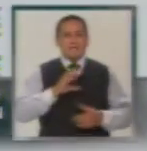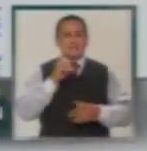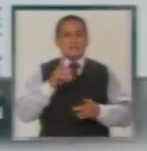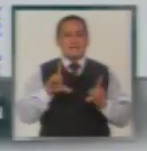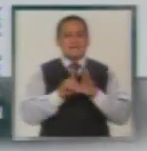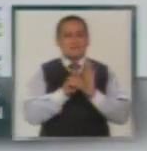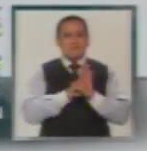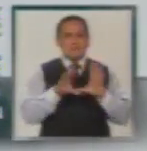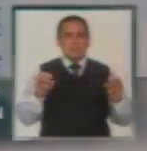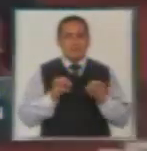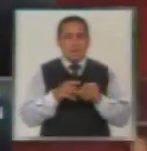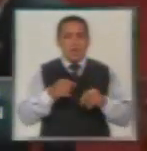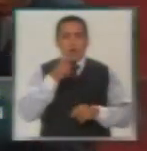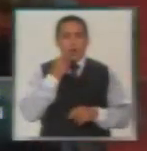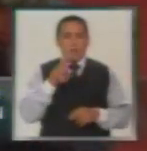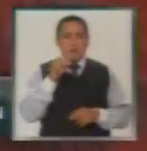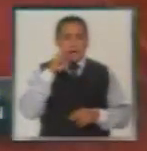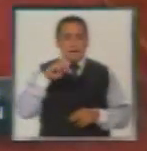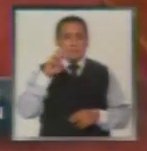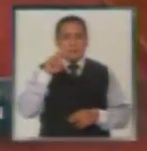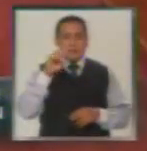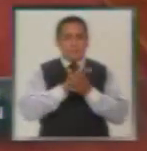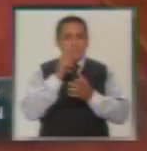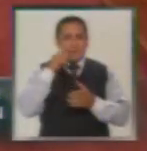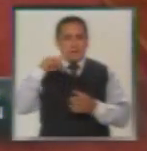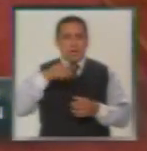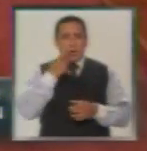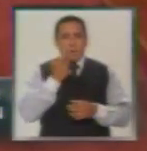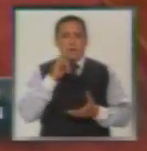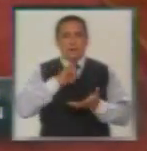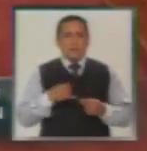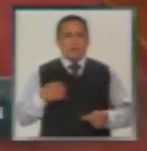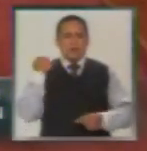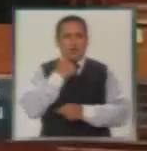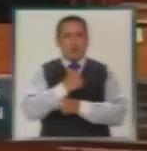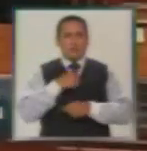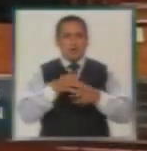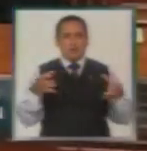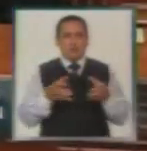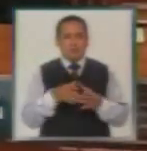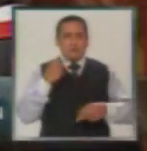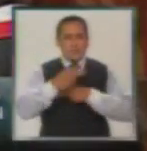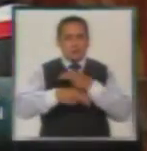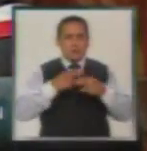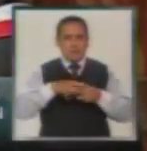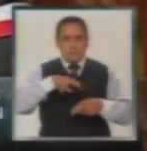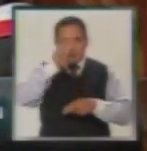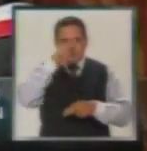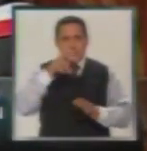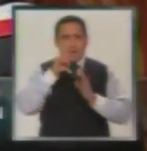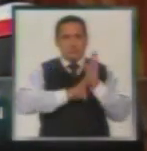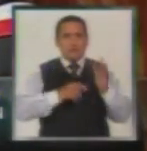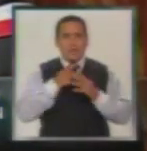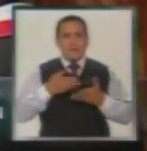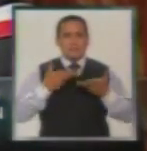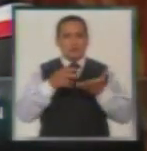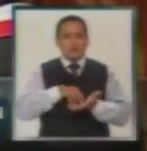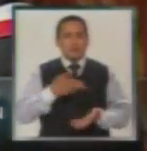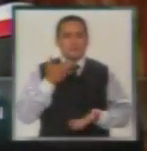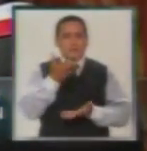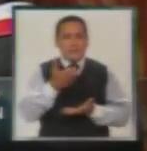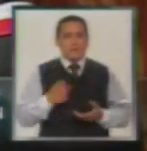faltas de carácter disciplinario contra Rímar Achín Cabrera en agravio del Partido Nacionalista Peruano. La resolución ha sido